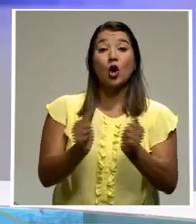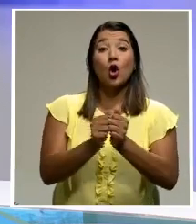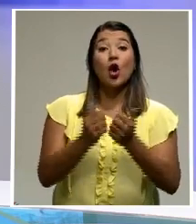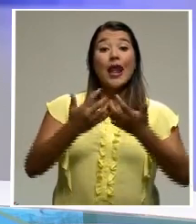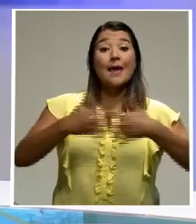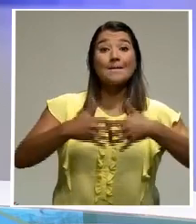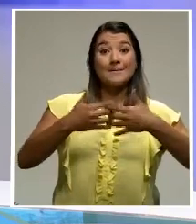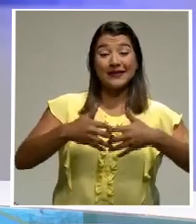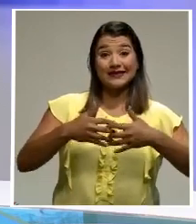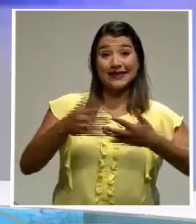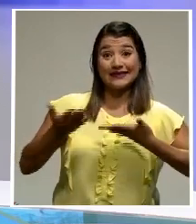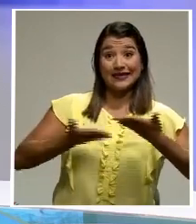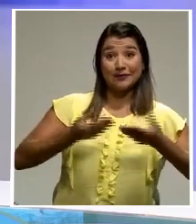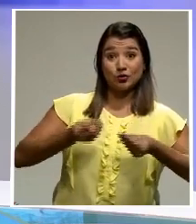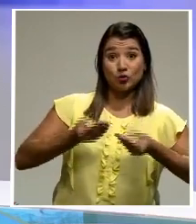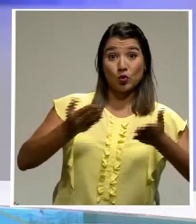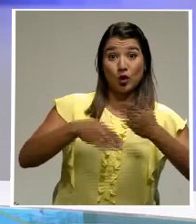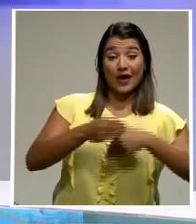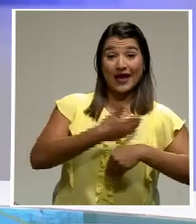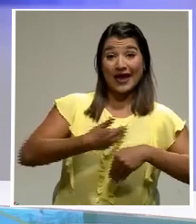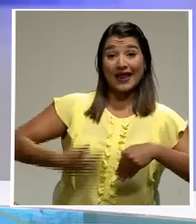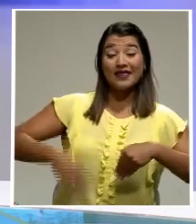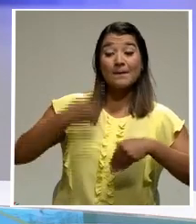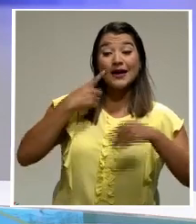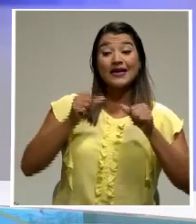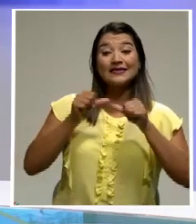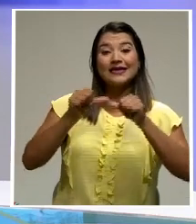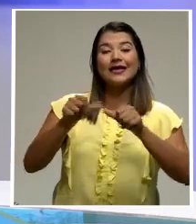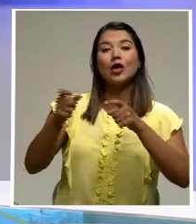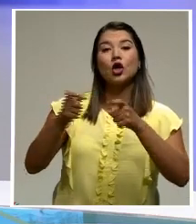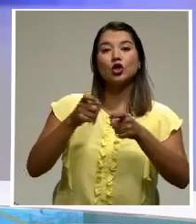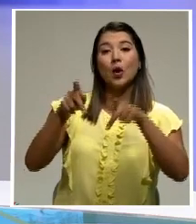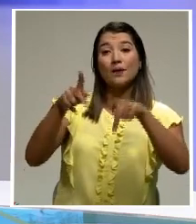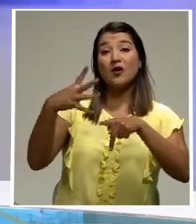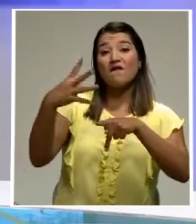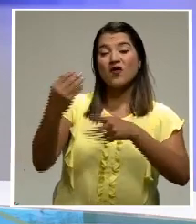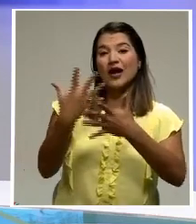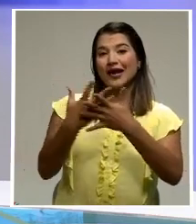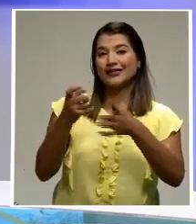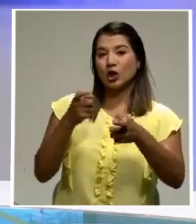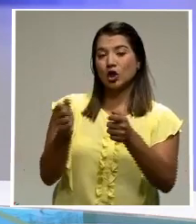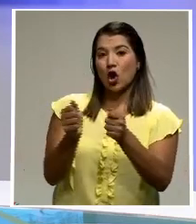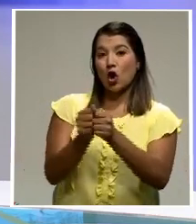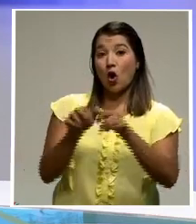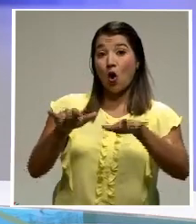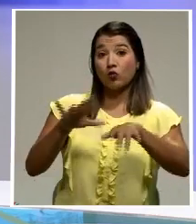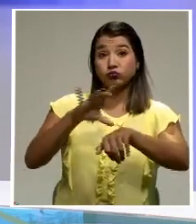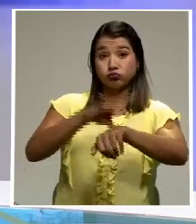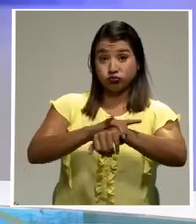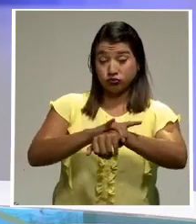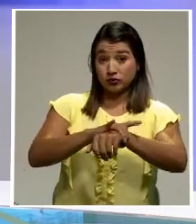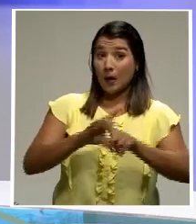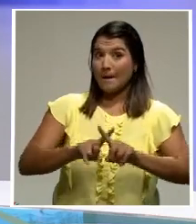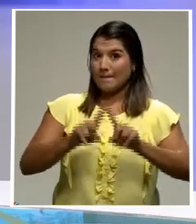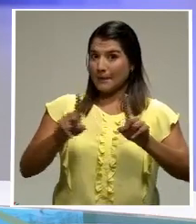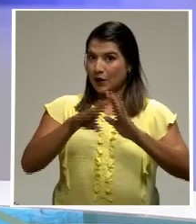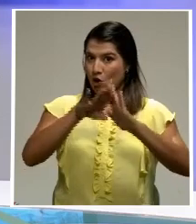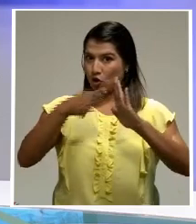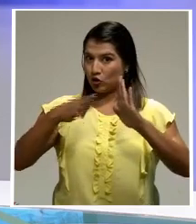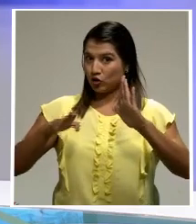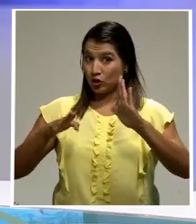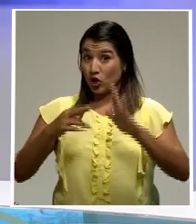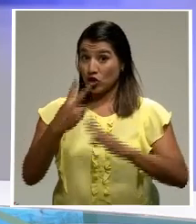para monitorear a los privados de libertad, a pesar de que la Contraloría General de la República le rechazó en